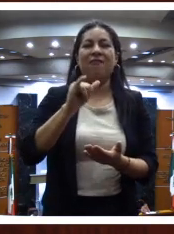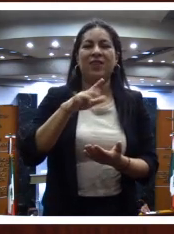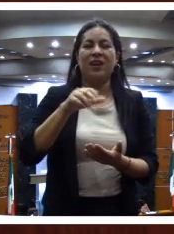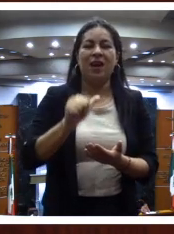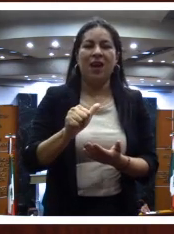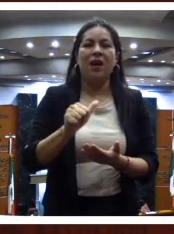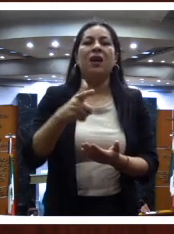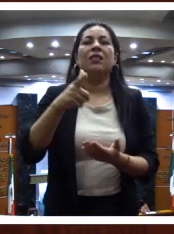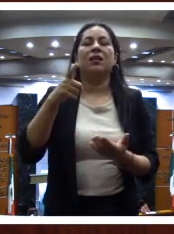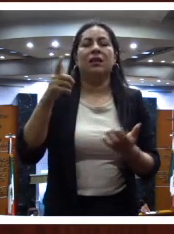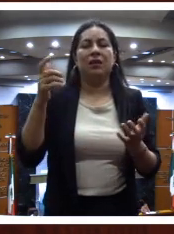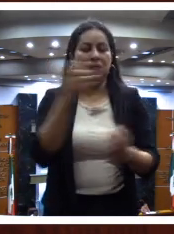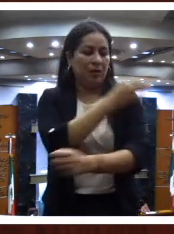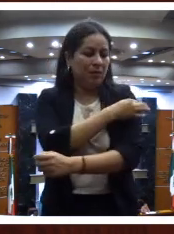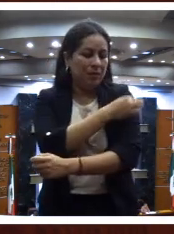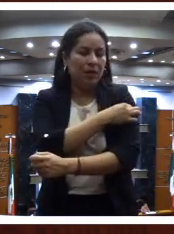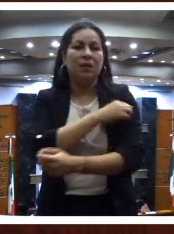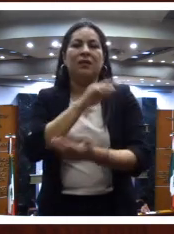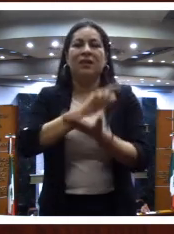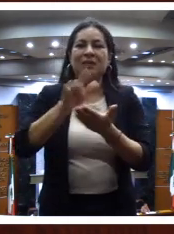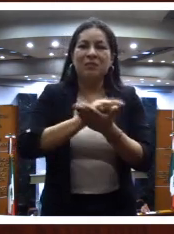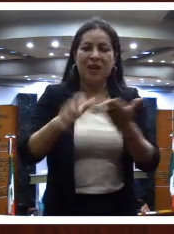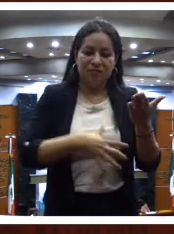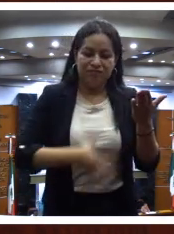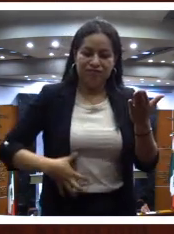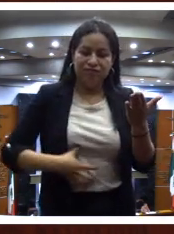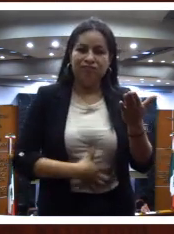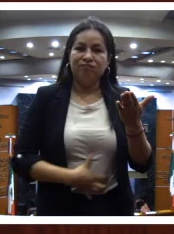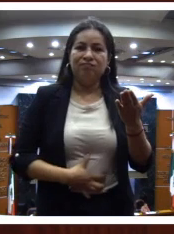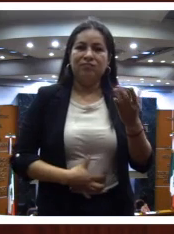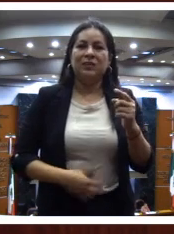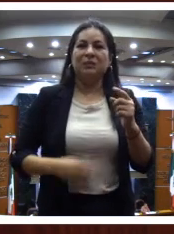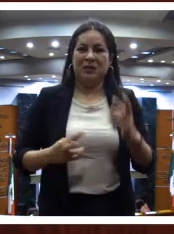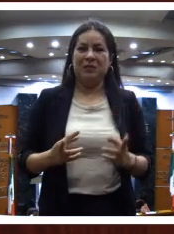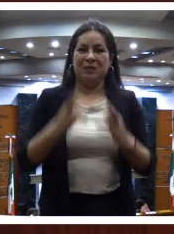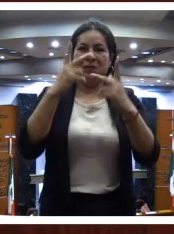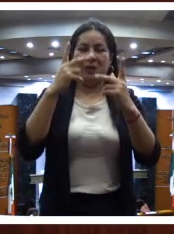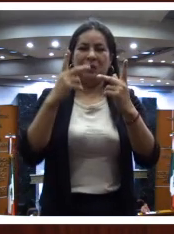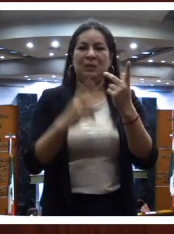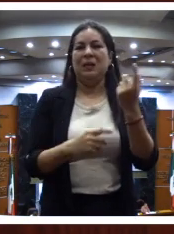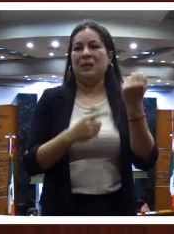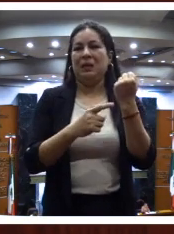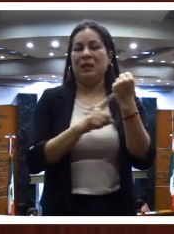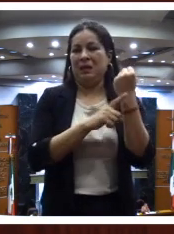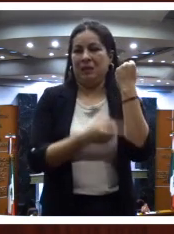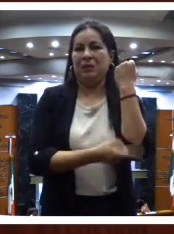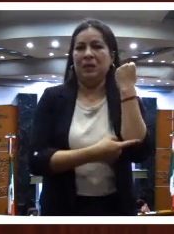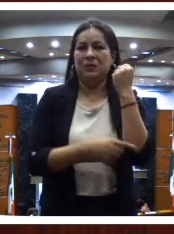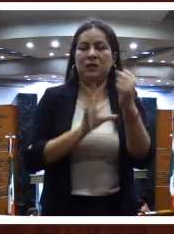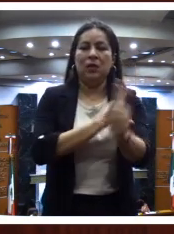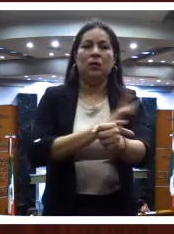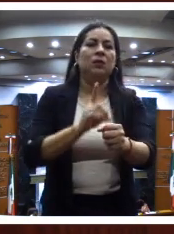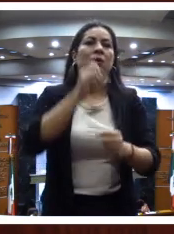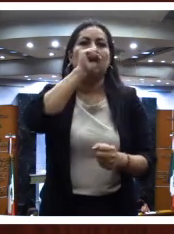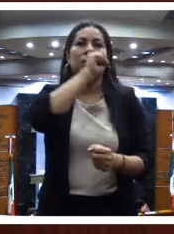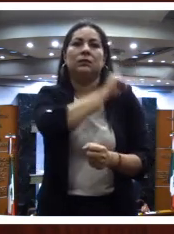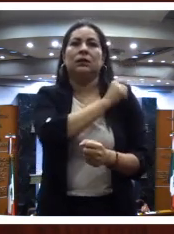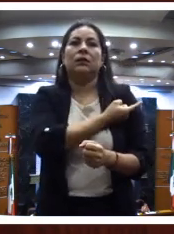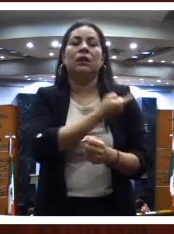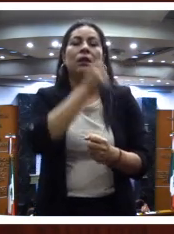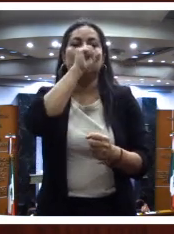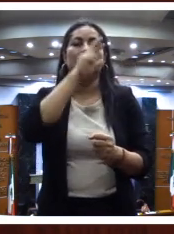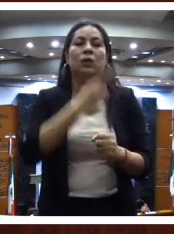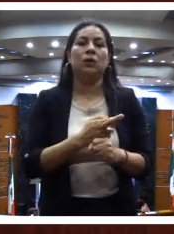vacunación desparasitación y esterilización en coordinación con la secretaría de salud